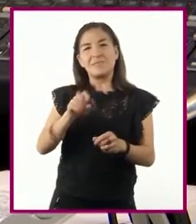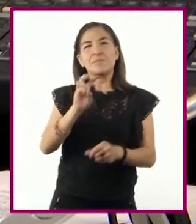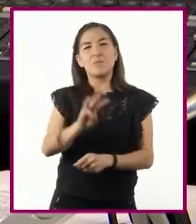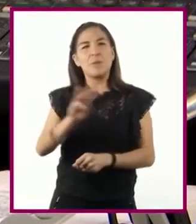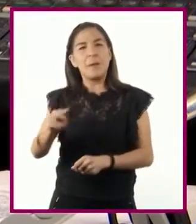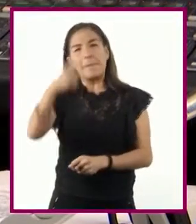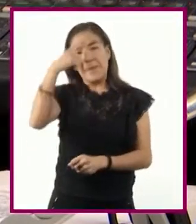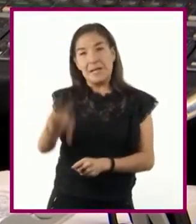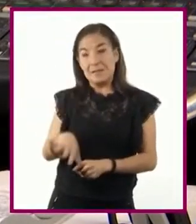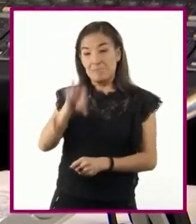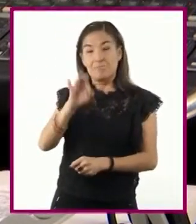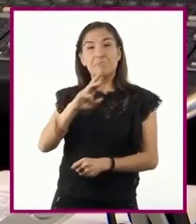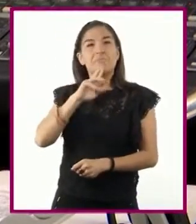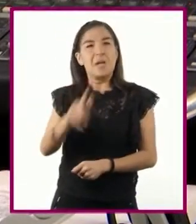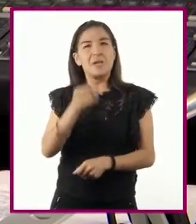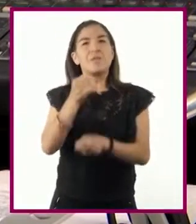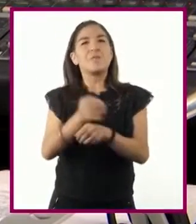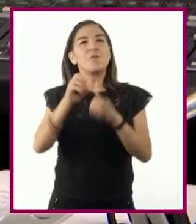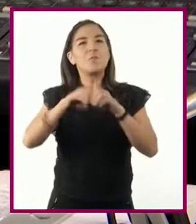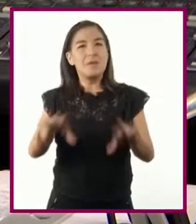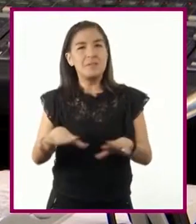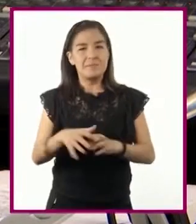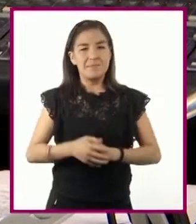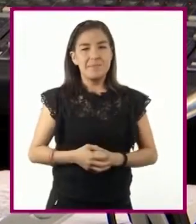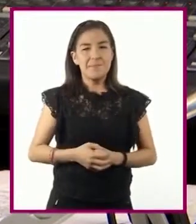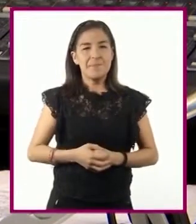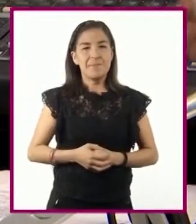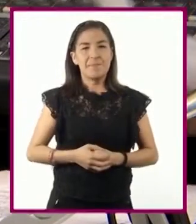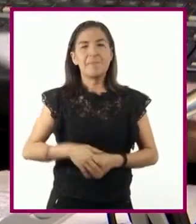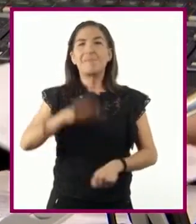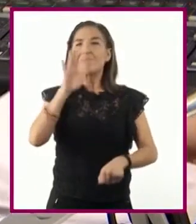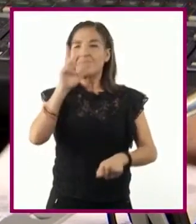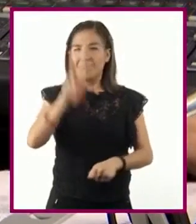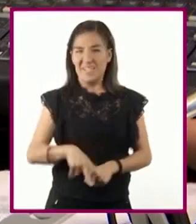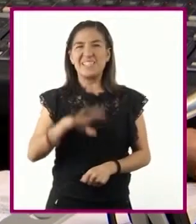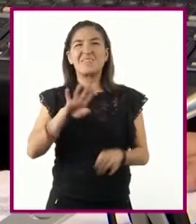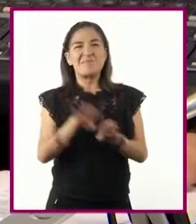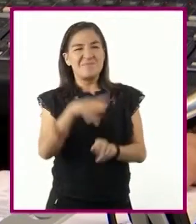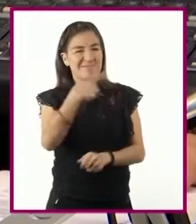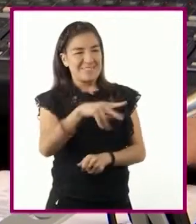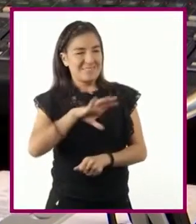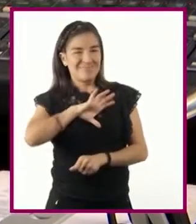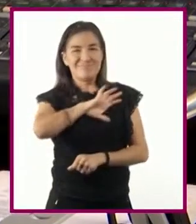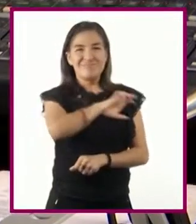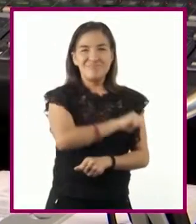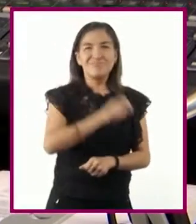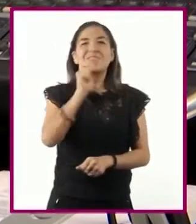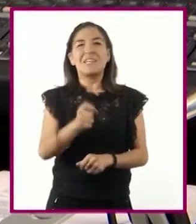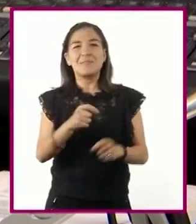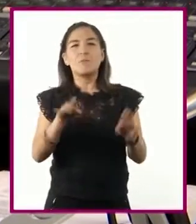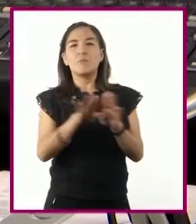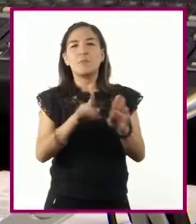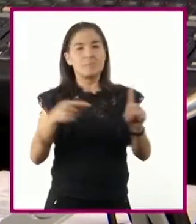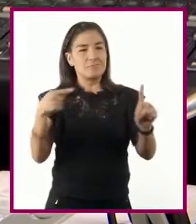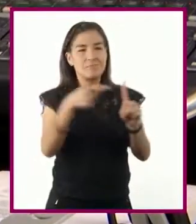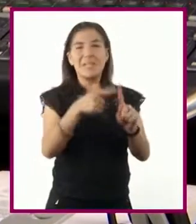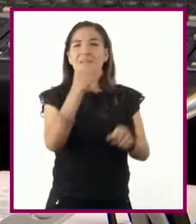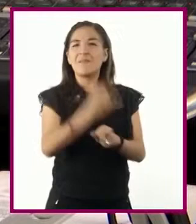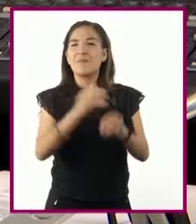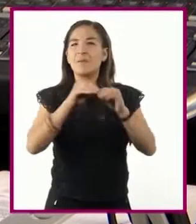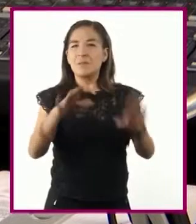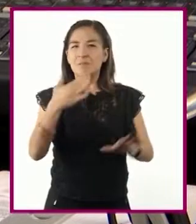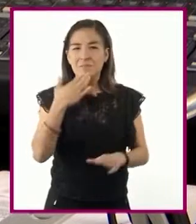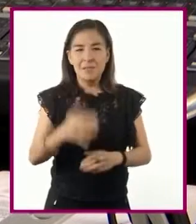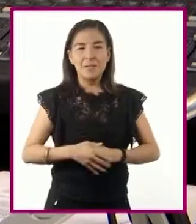mejor información de cada uno de ellos. Son fantásticos, pues priorizan la información.